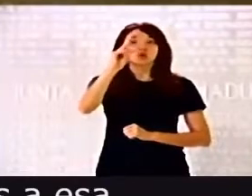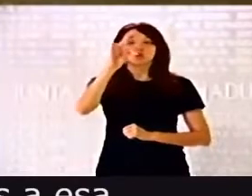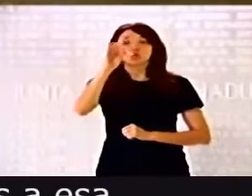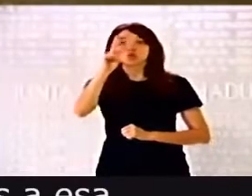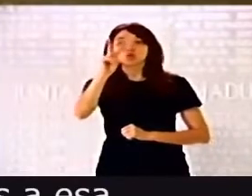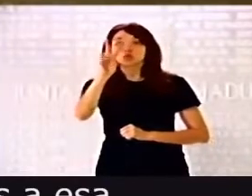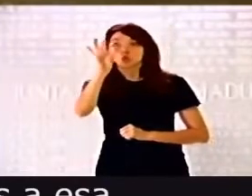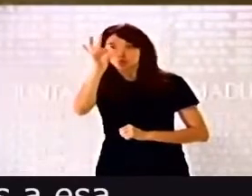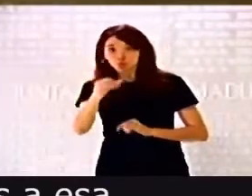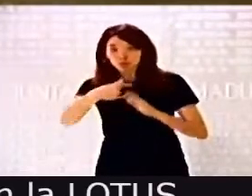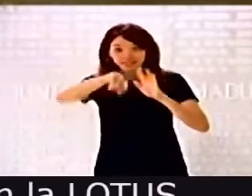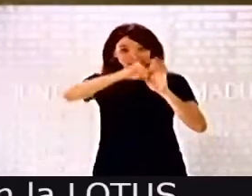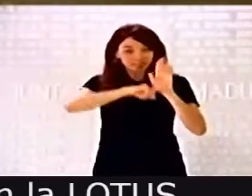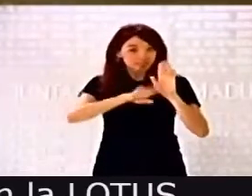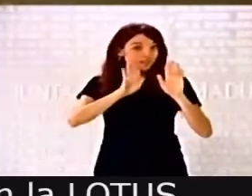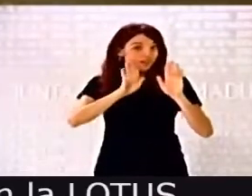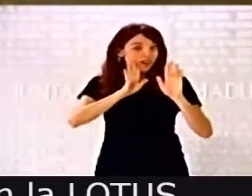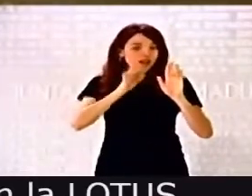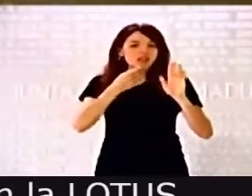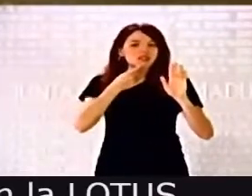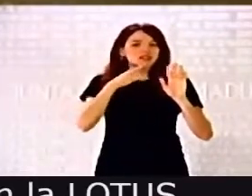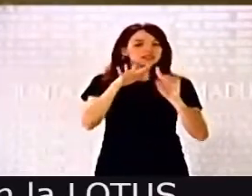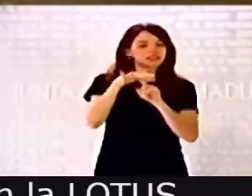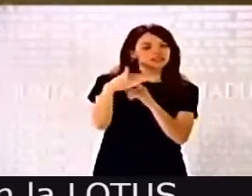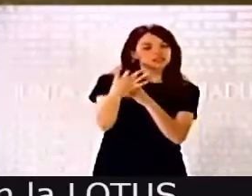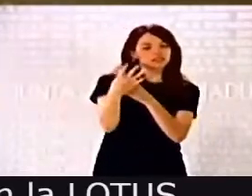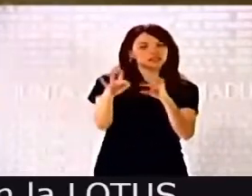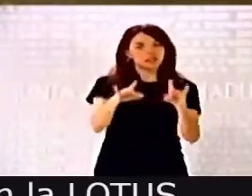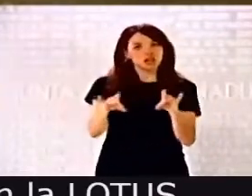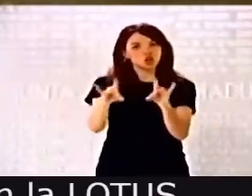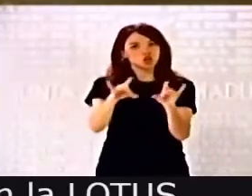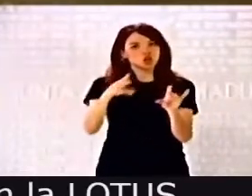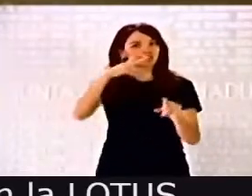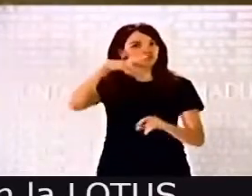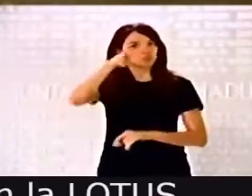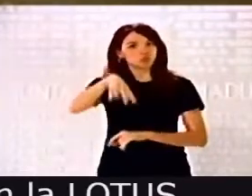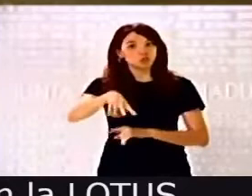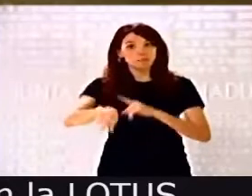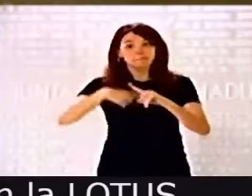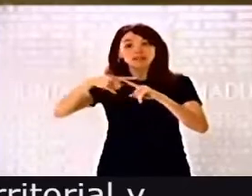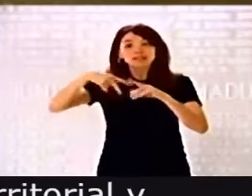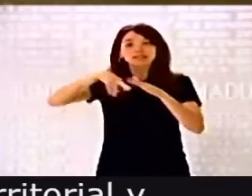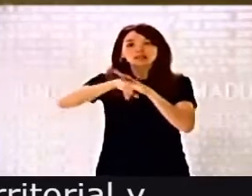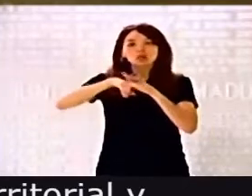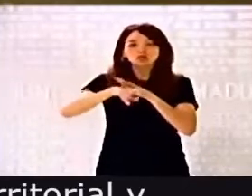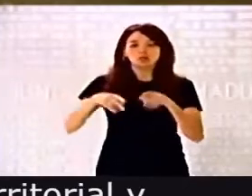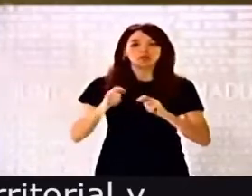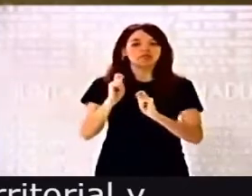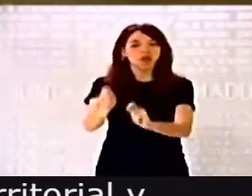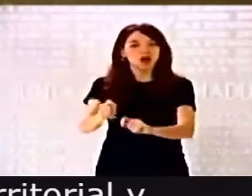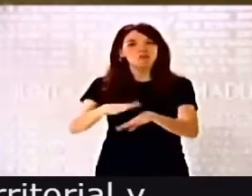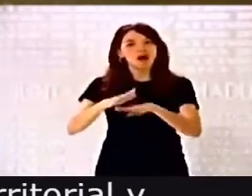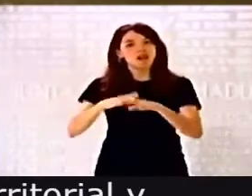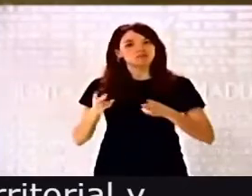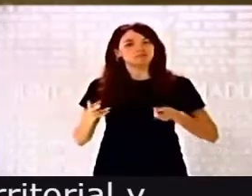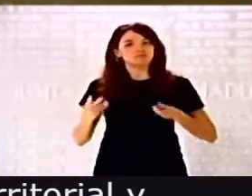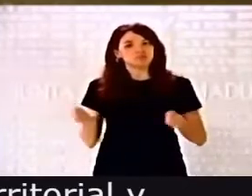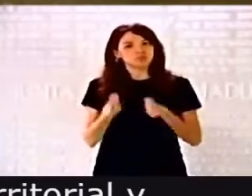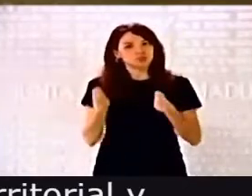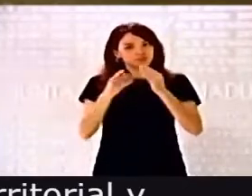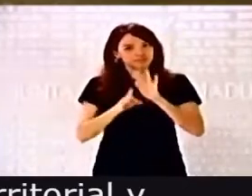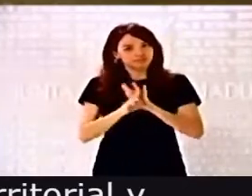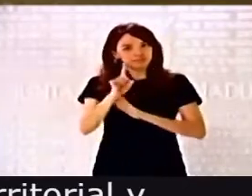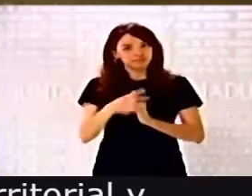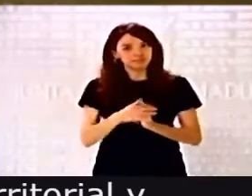nuestra realidad socioeconómica y territorial y establecían herramientas para su dinamización. El equilibrio entre